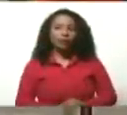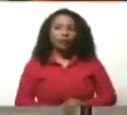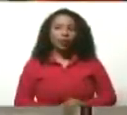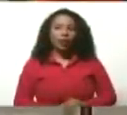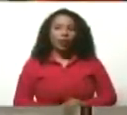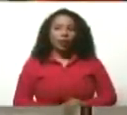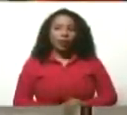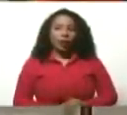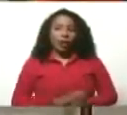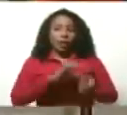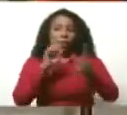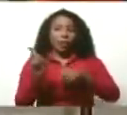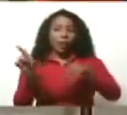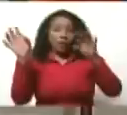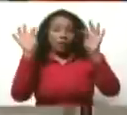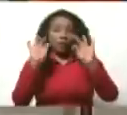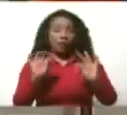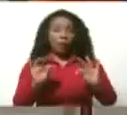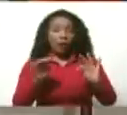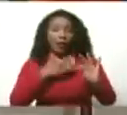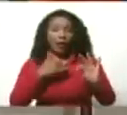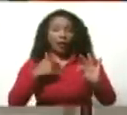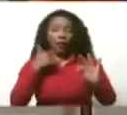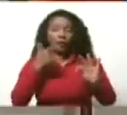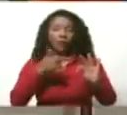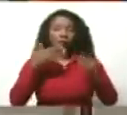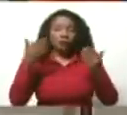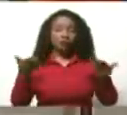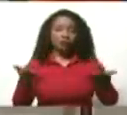En tal sentido, queremos destacar que,